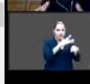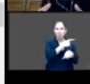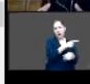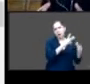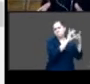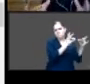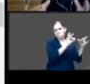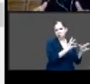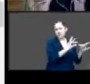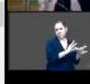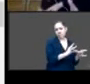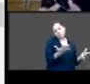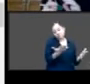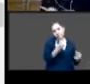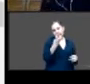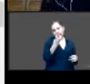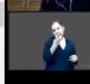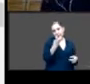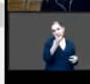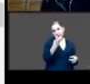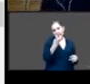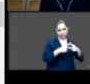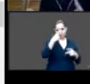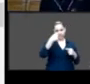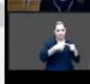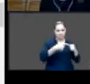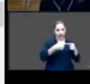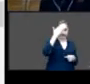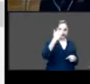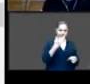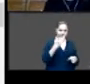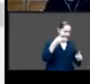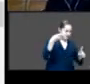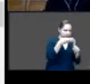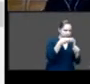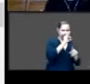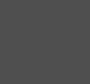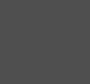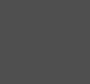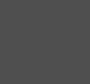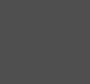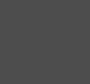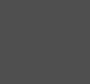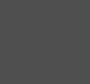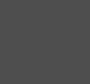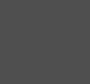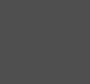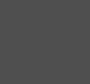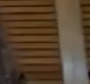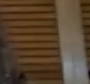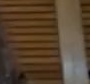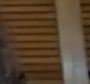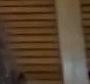estaríamos esperando prevenir en este periodo. Muchas gracias. Pues a ti muchas gracias, Maricruz, porque has